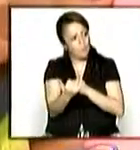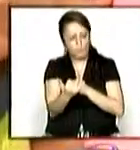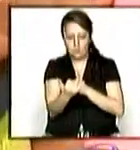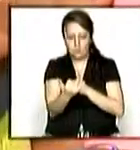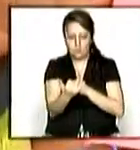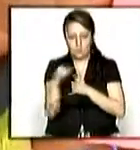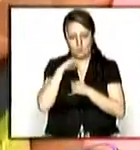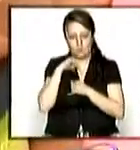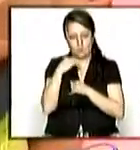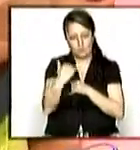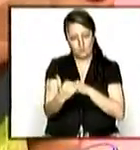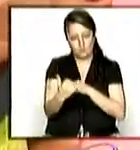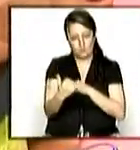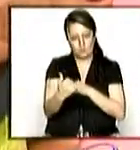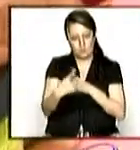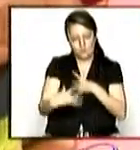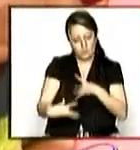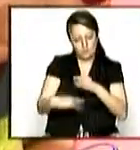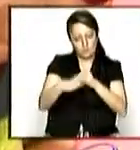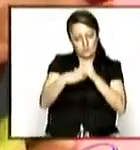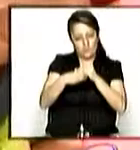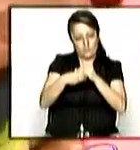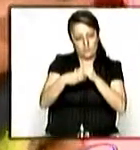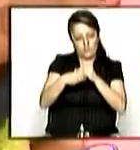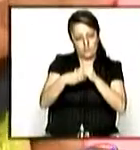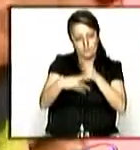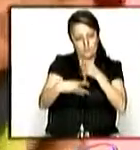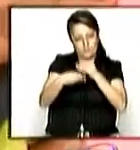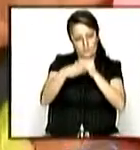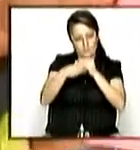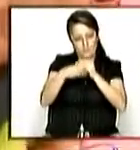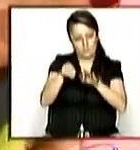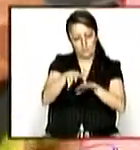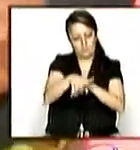de aditamentos protésicos que van